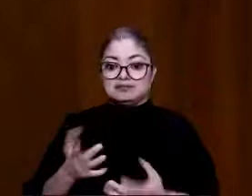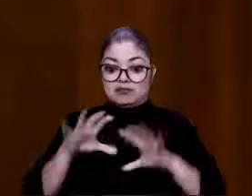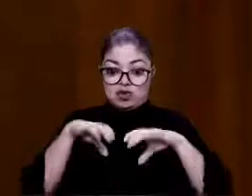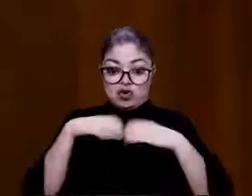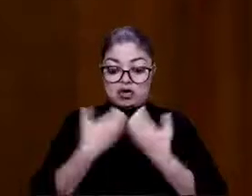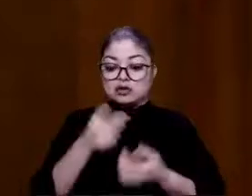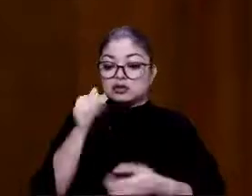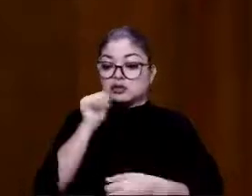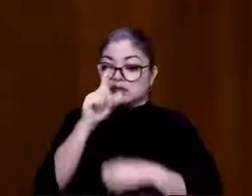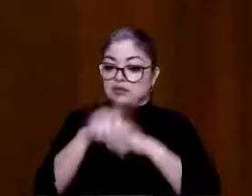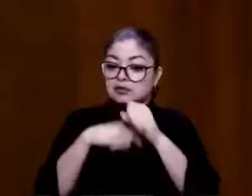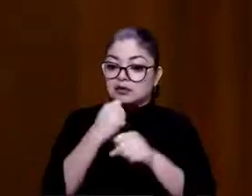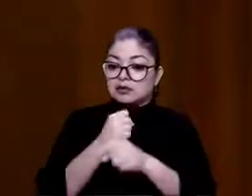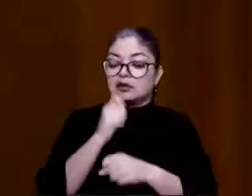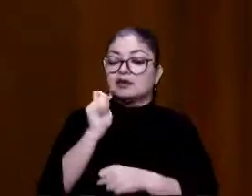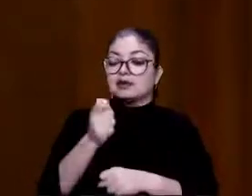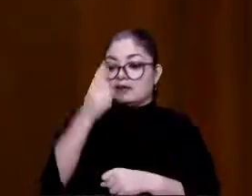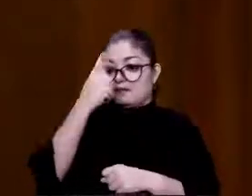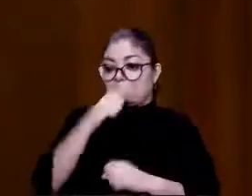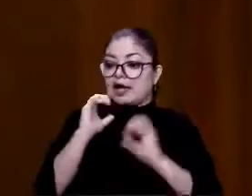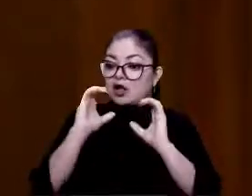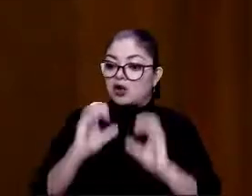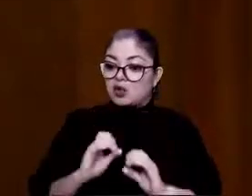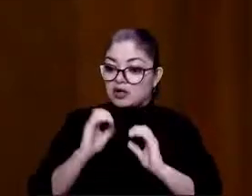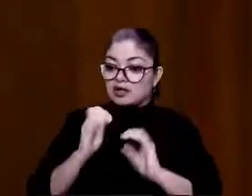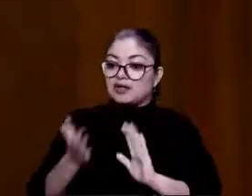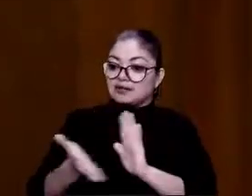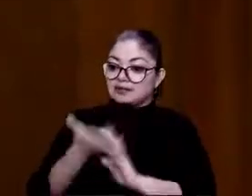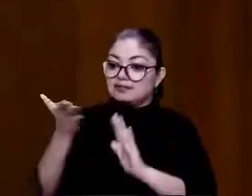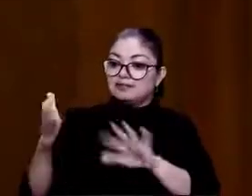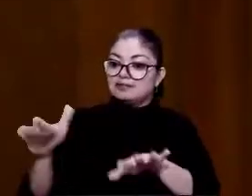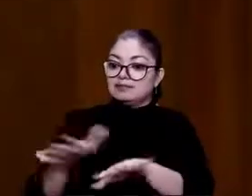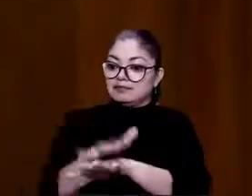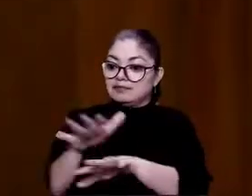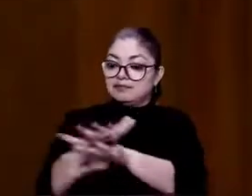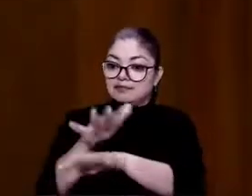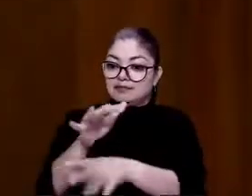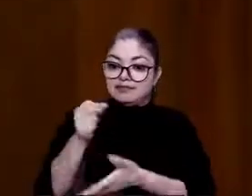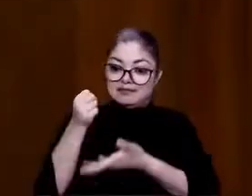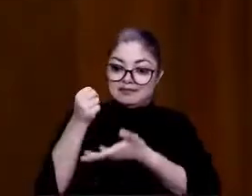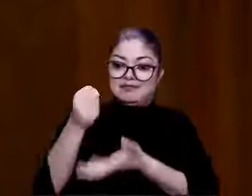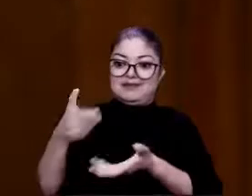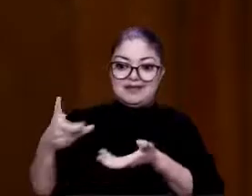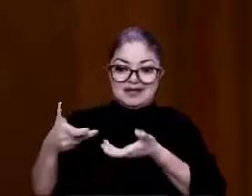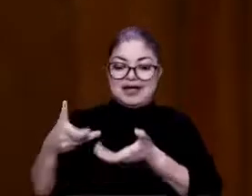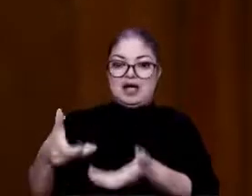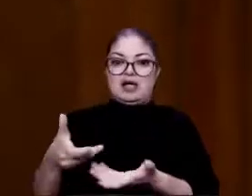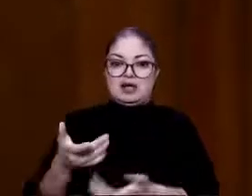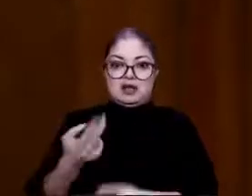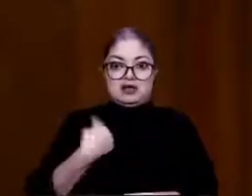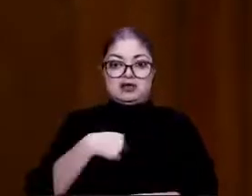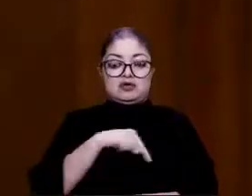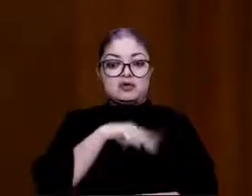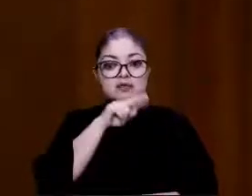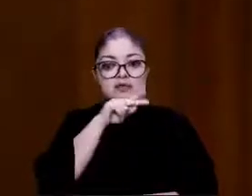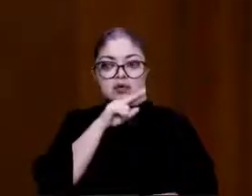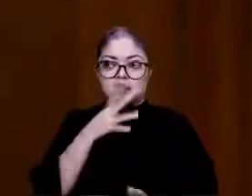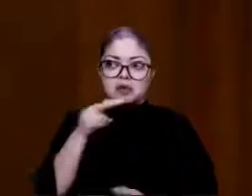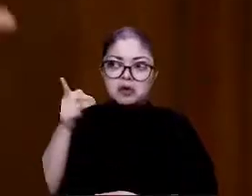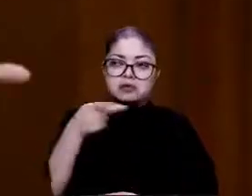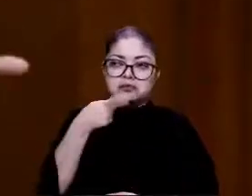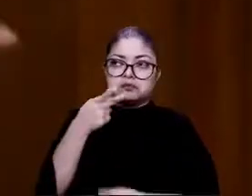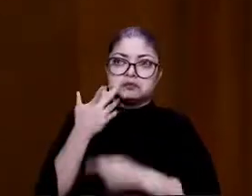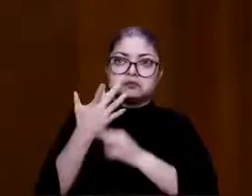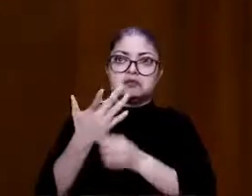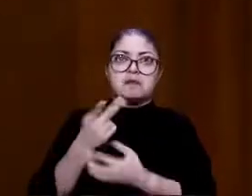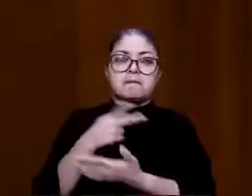aprobamos el presupuesto para la conservación, mantenimiento y rehabilitación de caminos. Nos preocupa que todo ese programa no se vea reflejado en